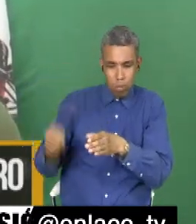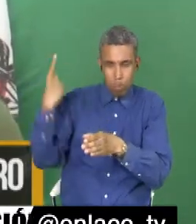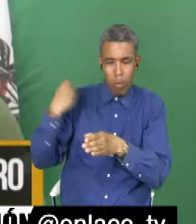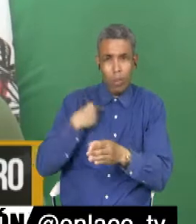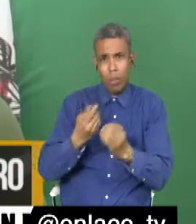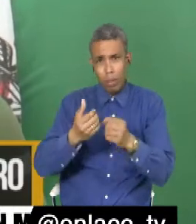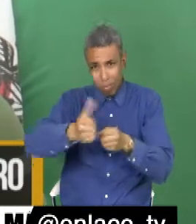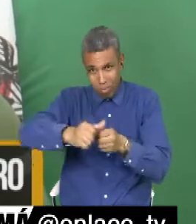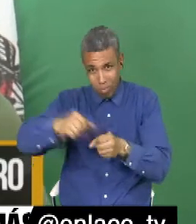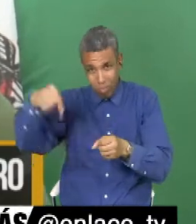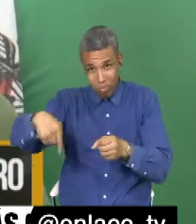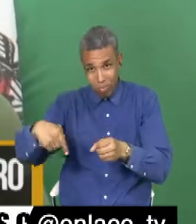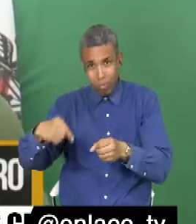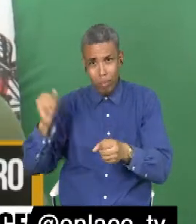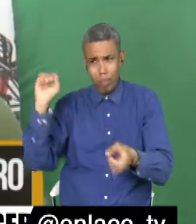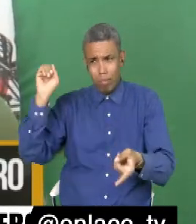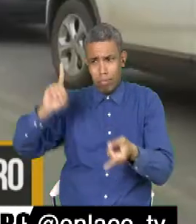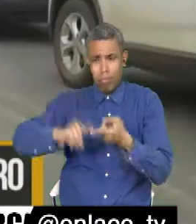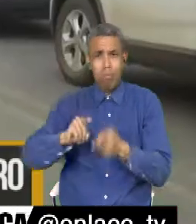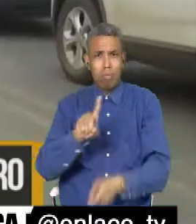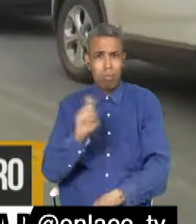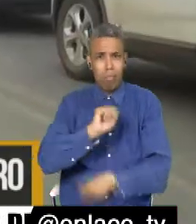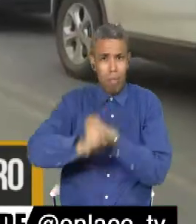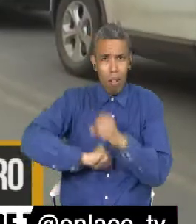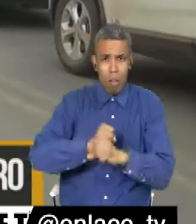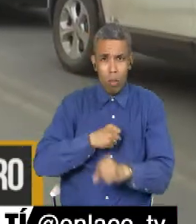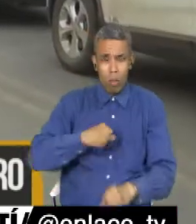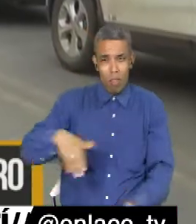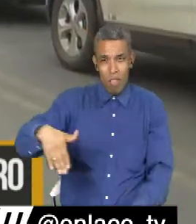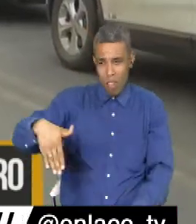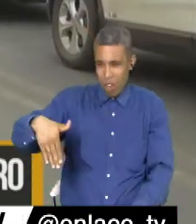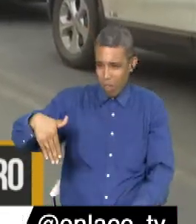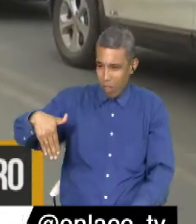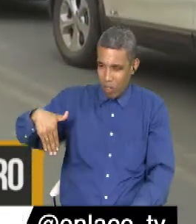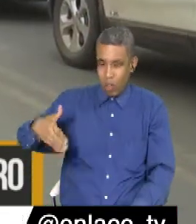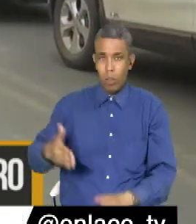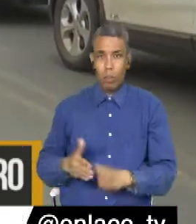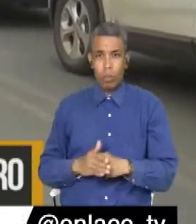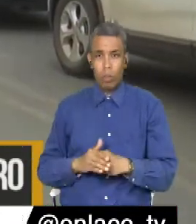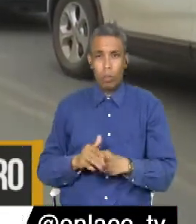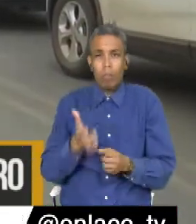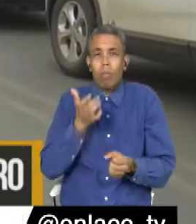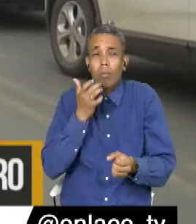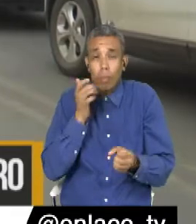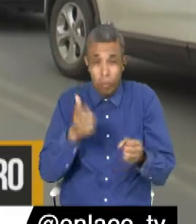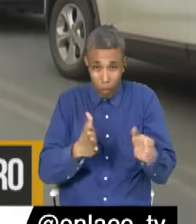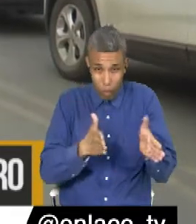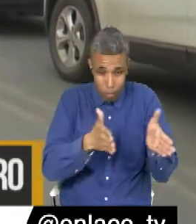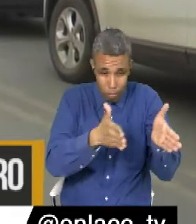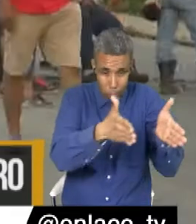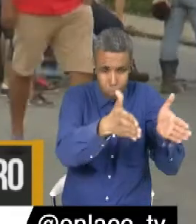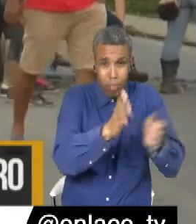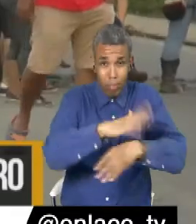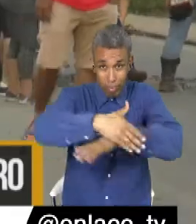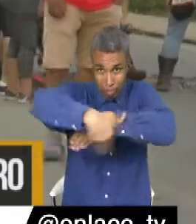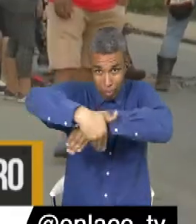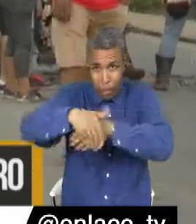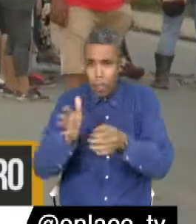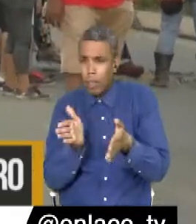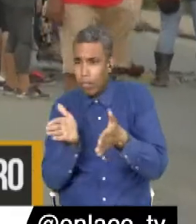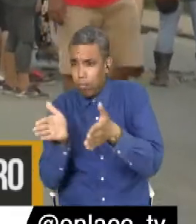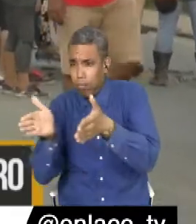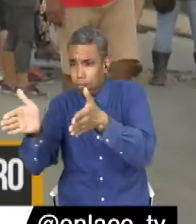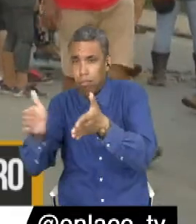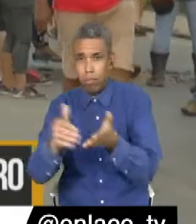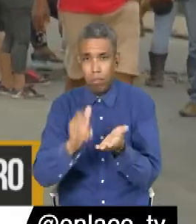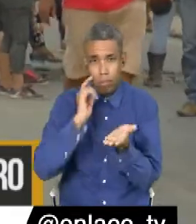centro, ahorita ustedes evidencian cómo está la situación. Miremos solamente las vías, ¿sí? Y en muchas cosas sociales, los